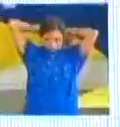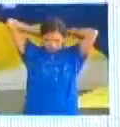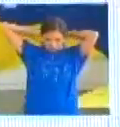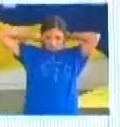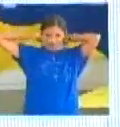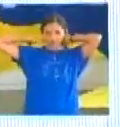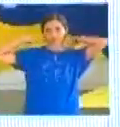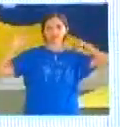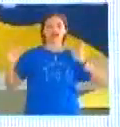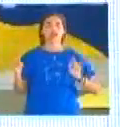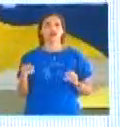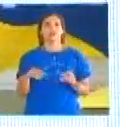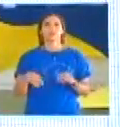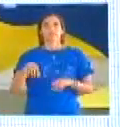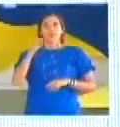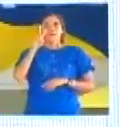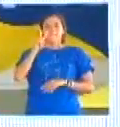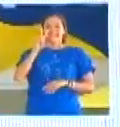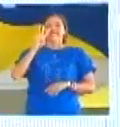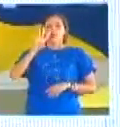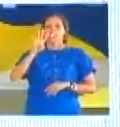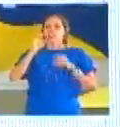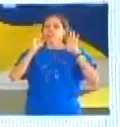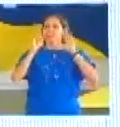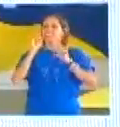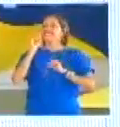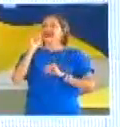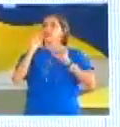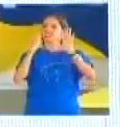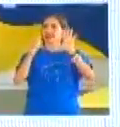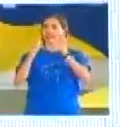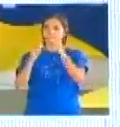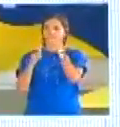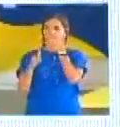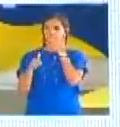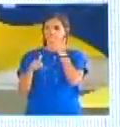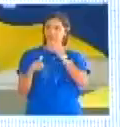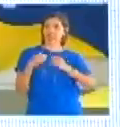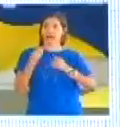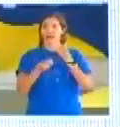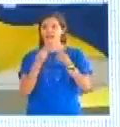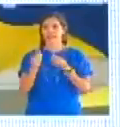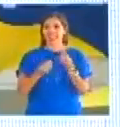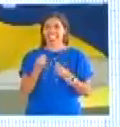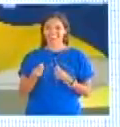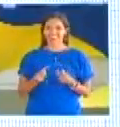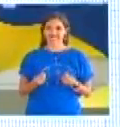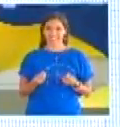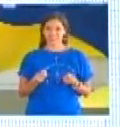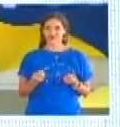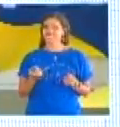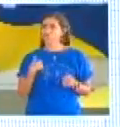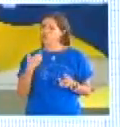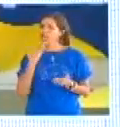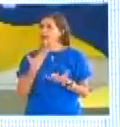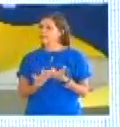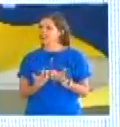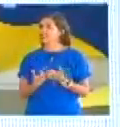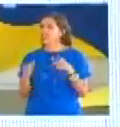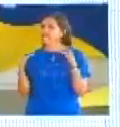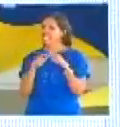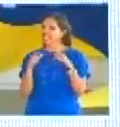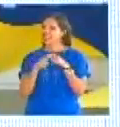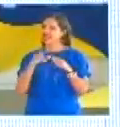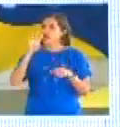Entonces ya sabe, 2406, y a prepararse. Yo le pido al equipo